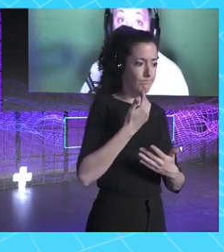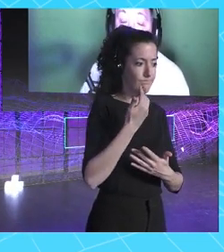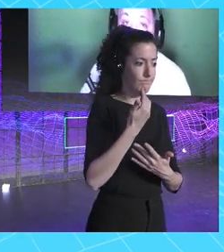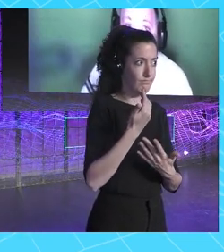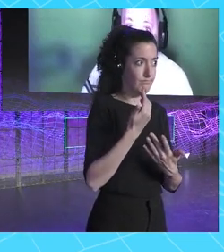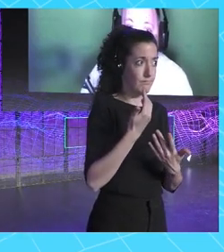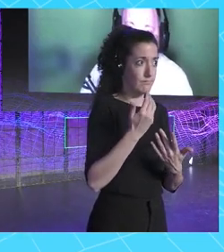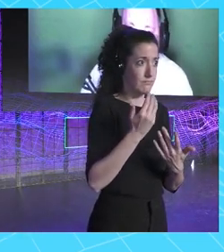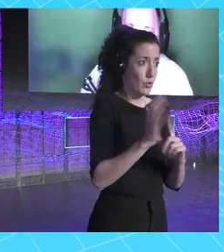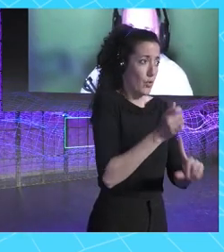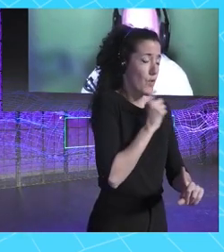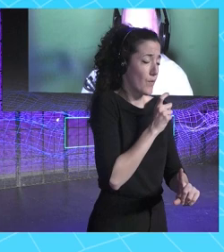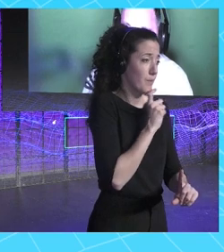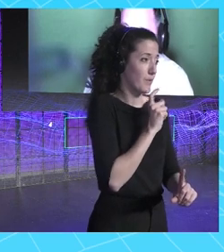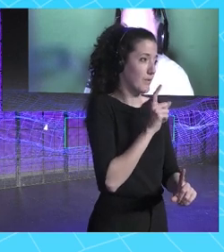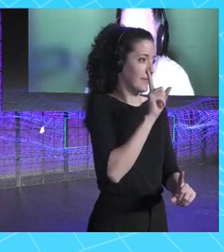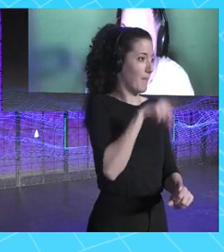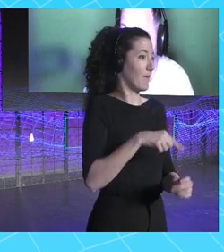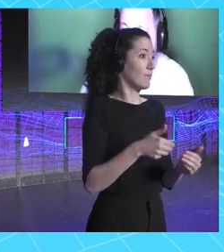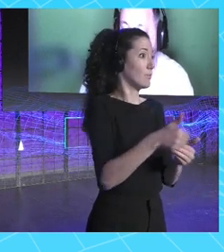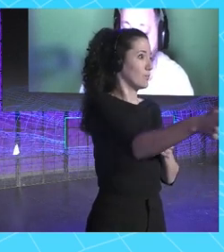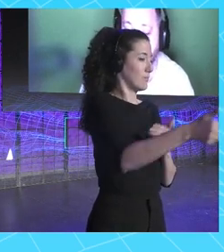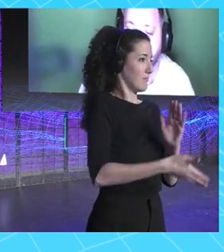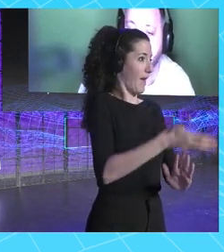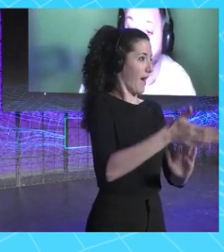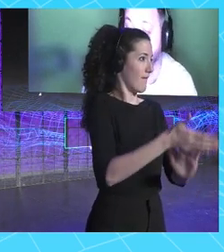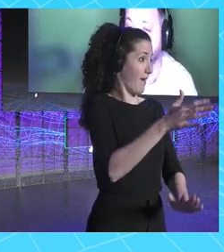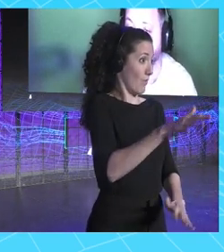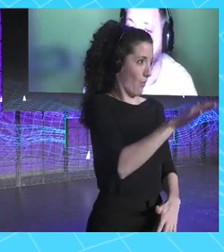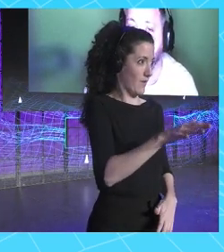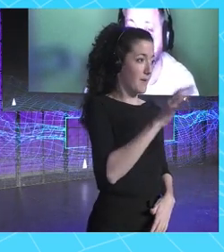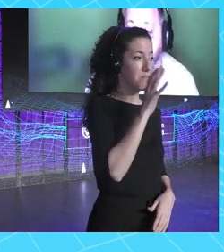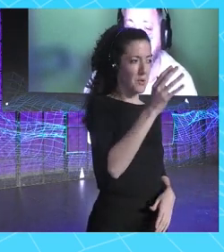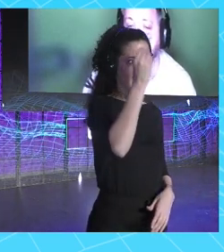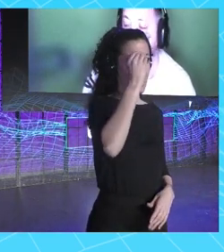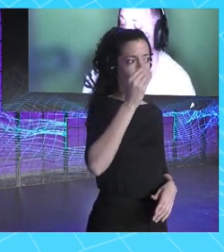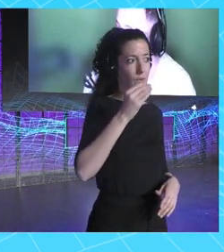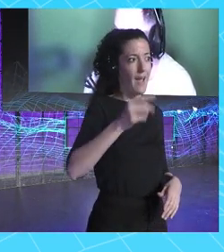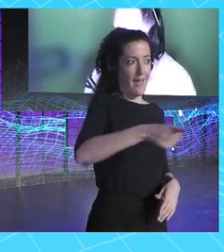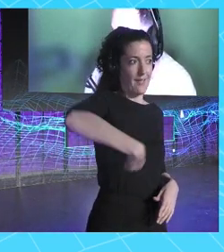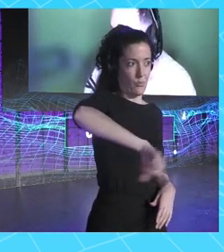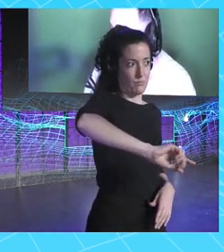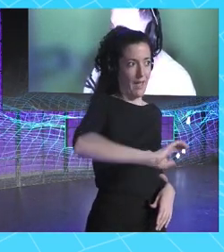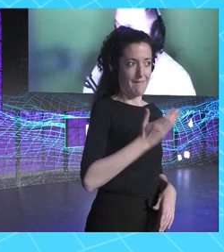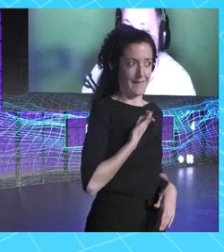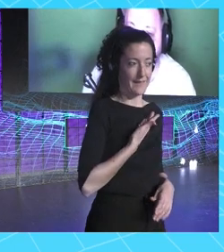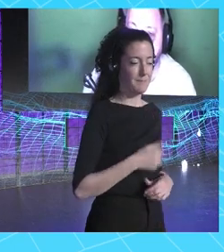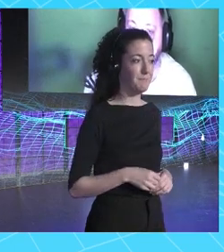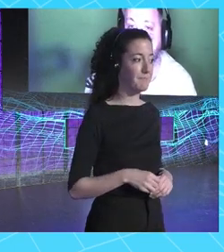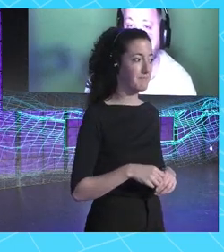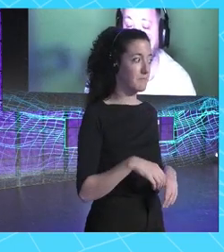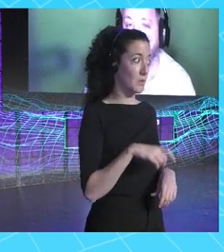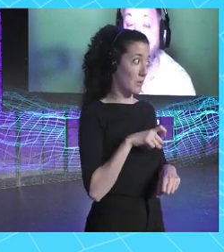que va todo esto porque de alguna manera u otra nos involucran a todos entonces tengo tengo un ratito